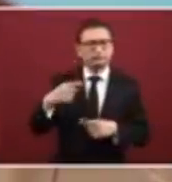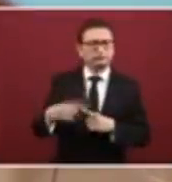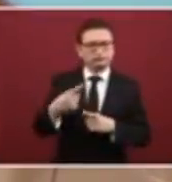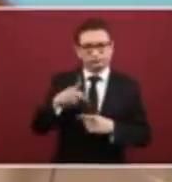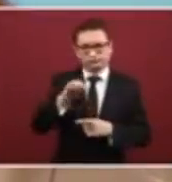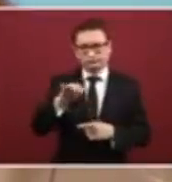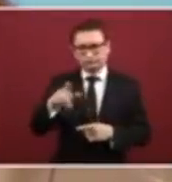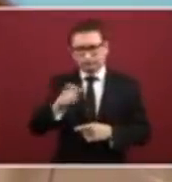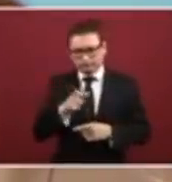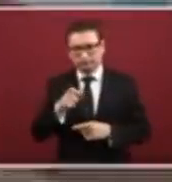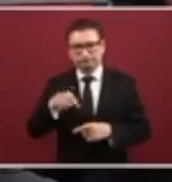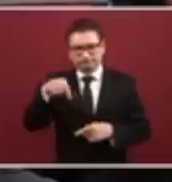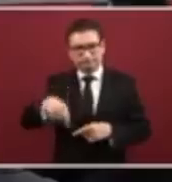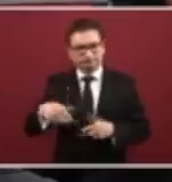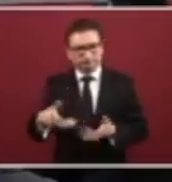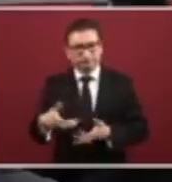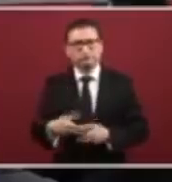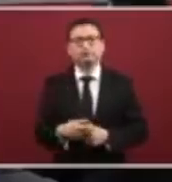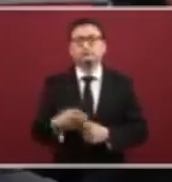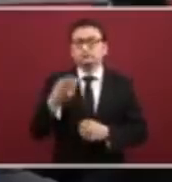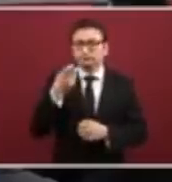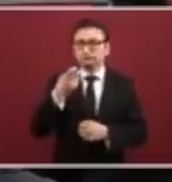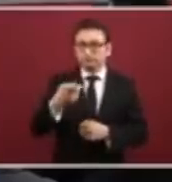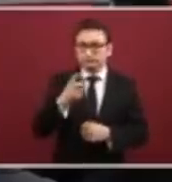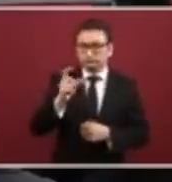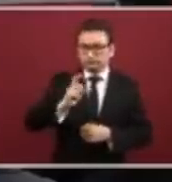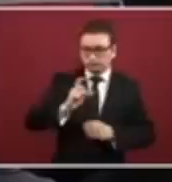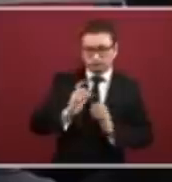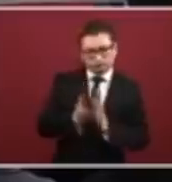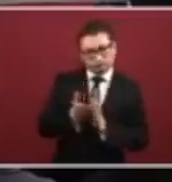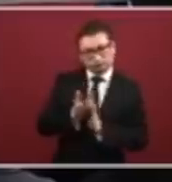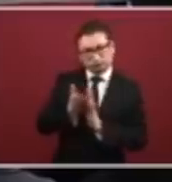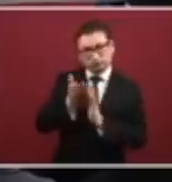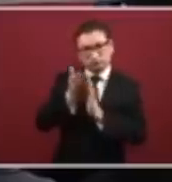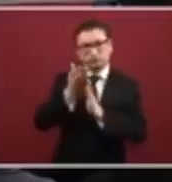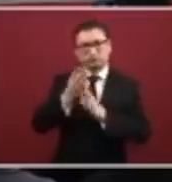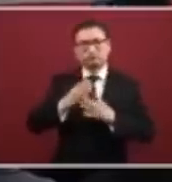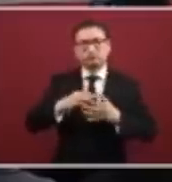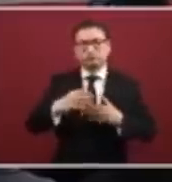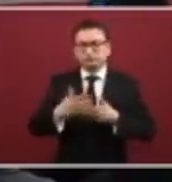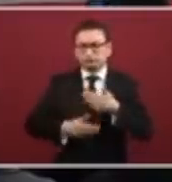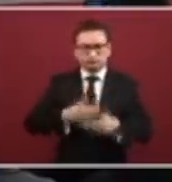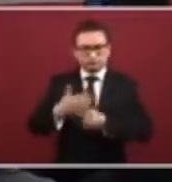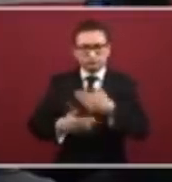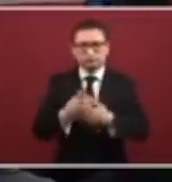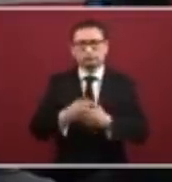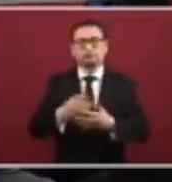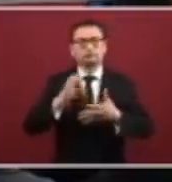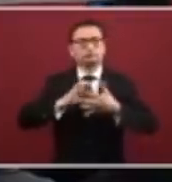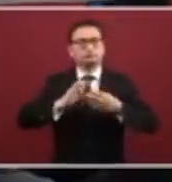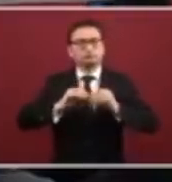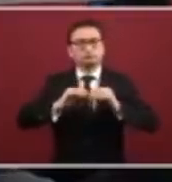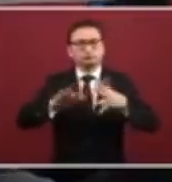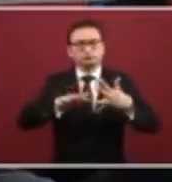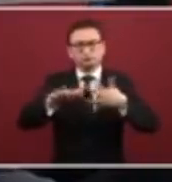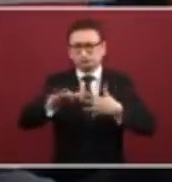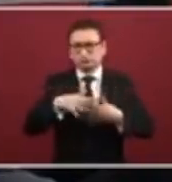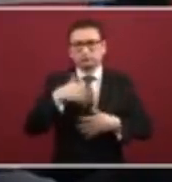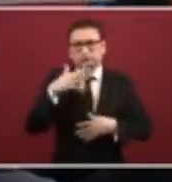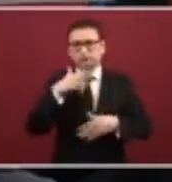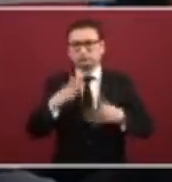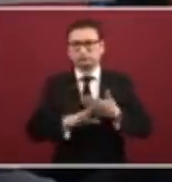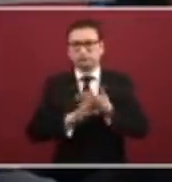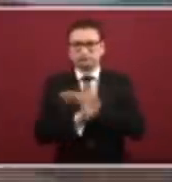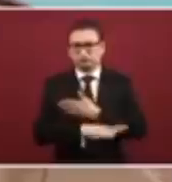la ejecución se utilicen las mejores prácticas de transparencia y anticorrupción, se contará con la participación activa de